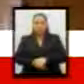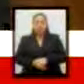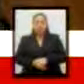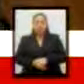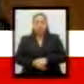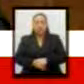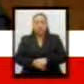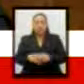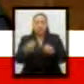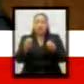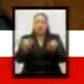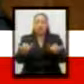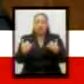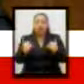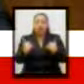ahora los estratégicos.